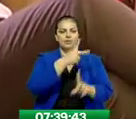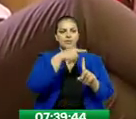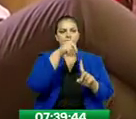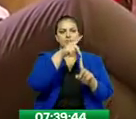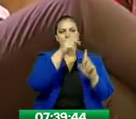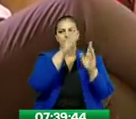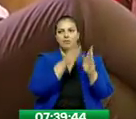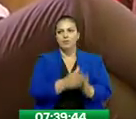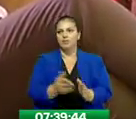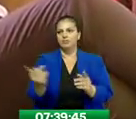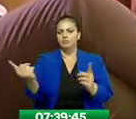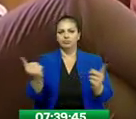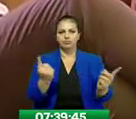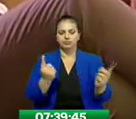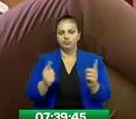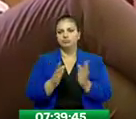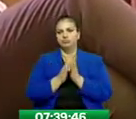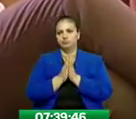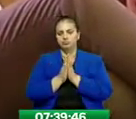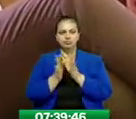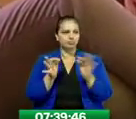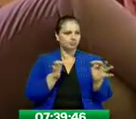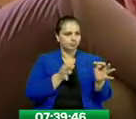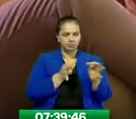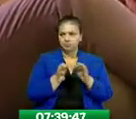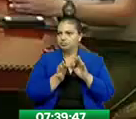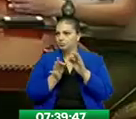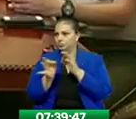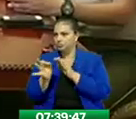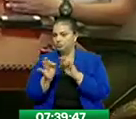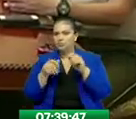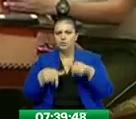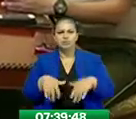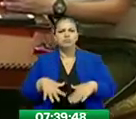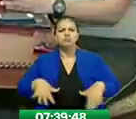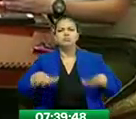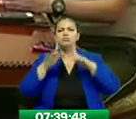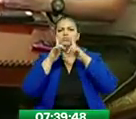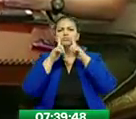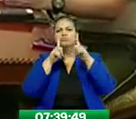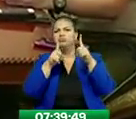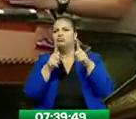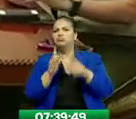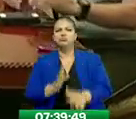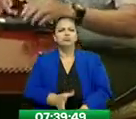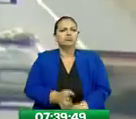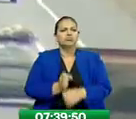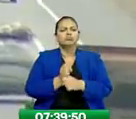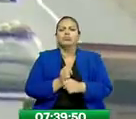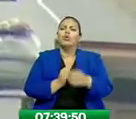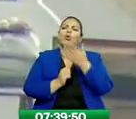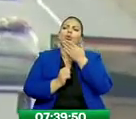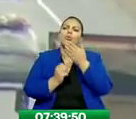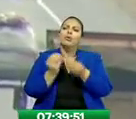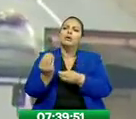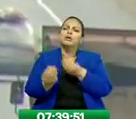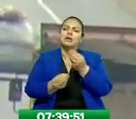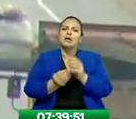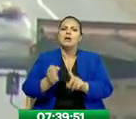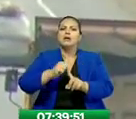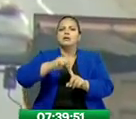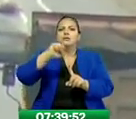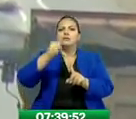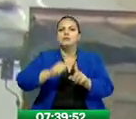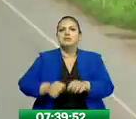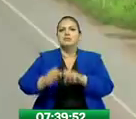prefecto de la provincia, quienes explicaron que para precautelar la seguridad de los ciudadanos, implementarán un sistema